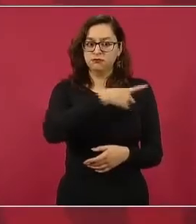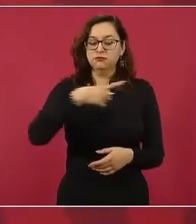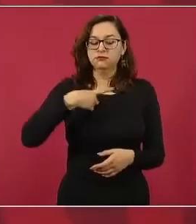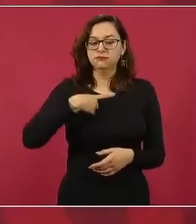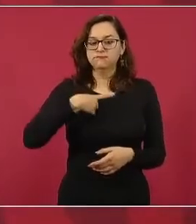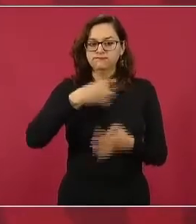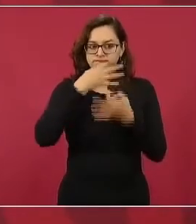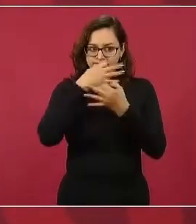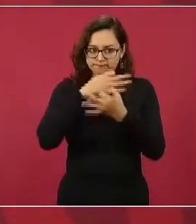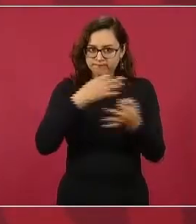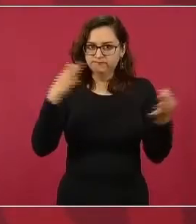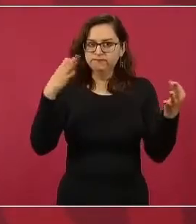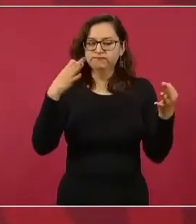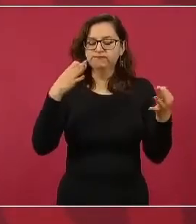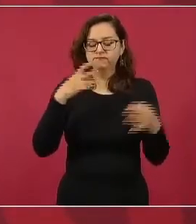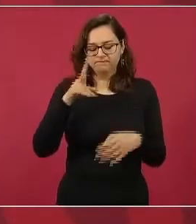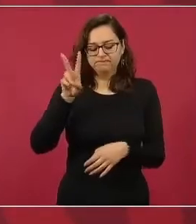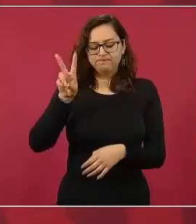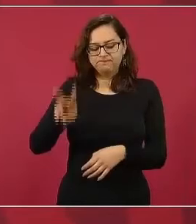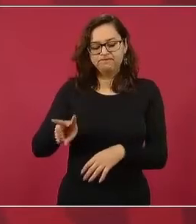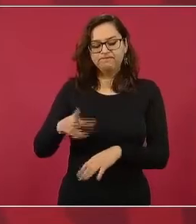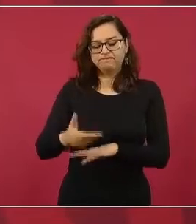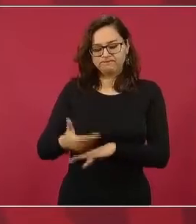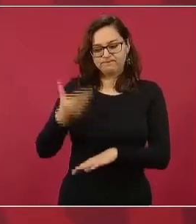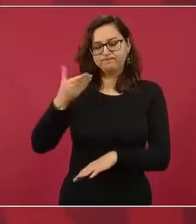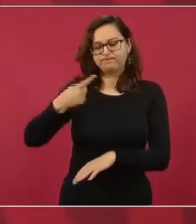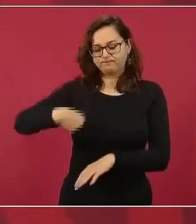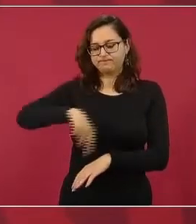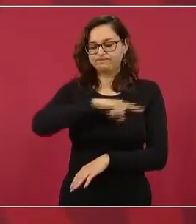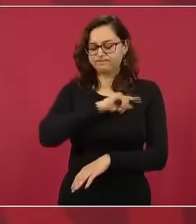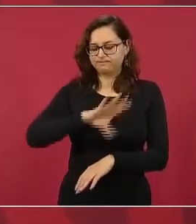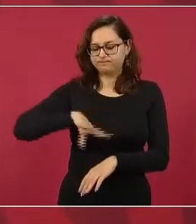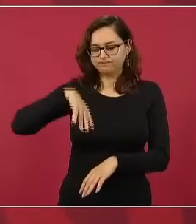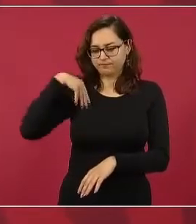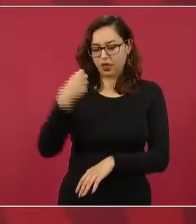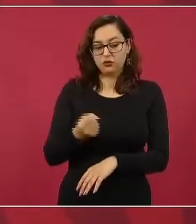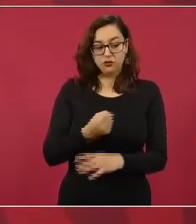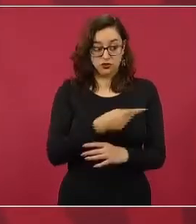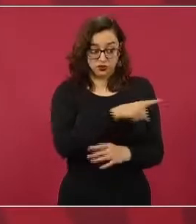Y yo quisiera, porque yo creo en el perdón,